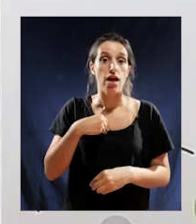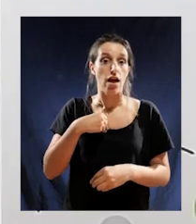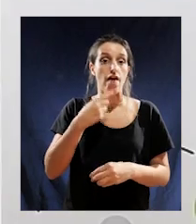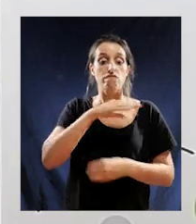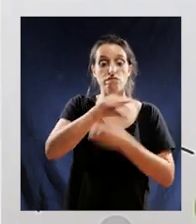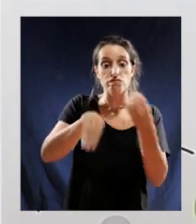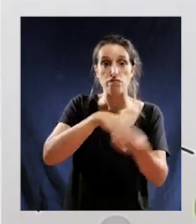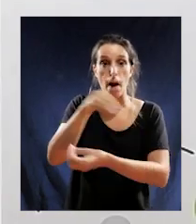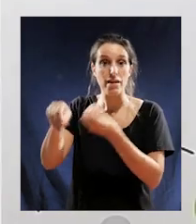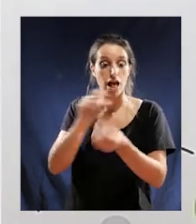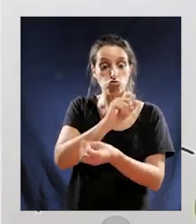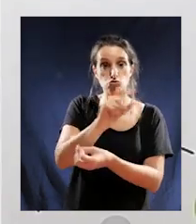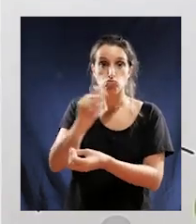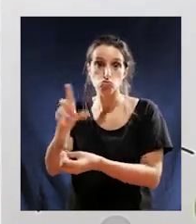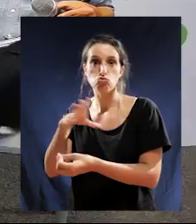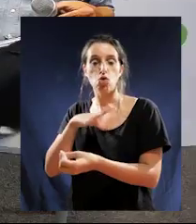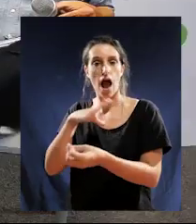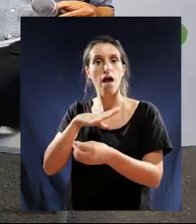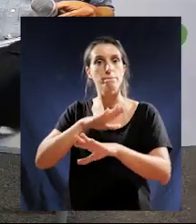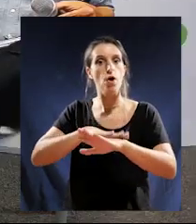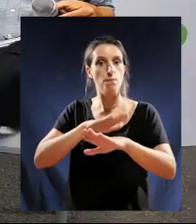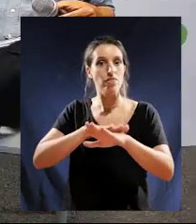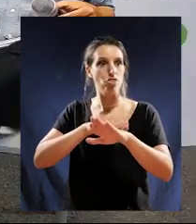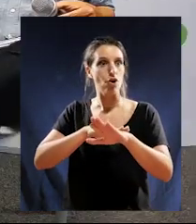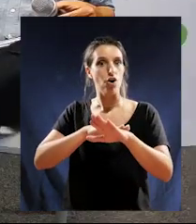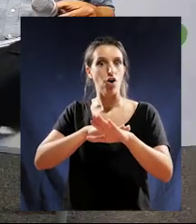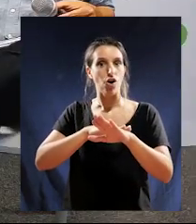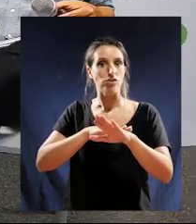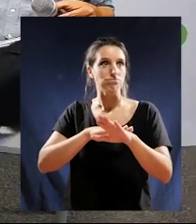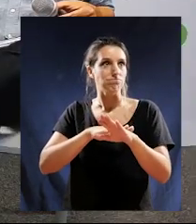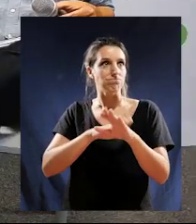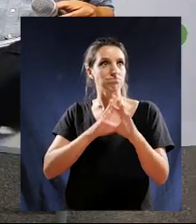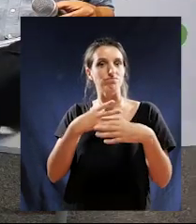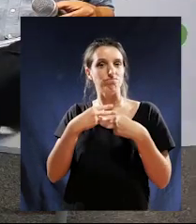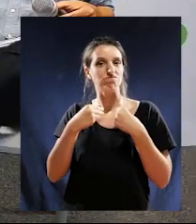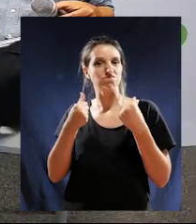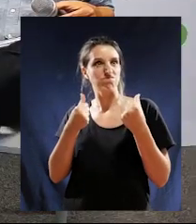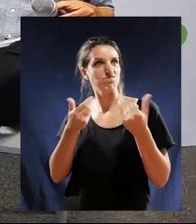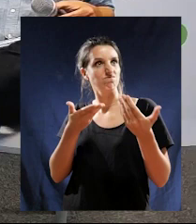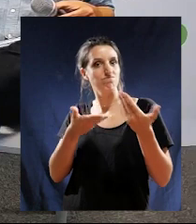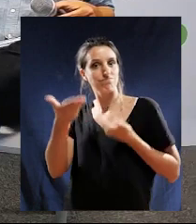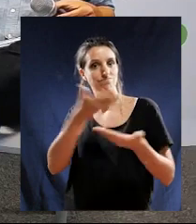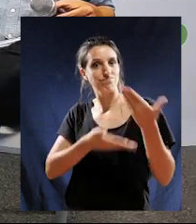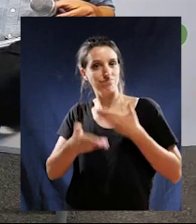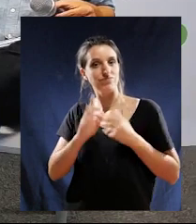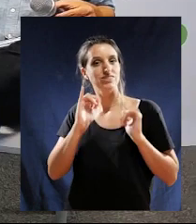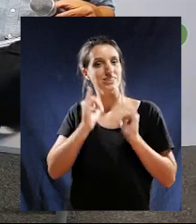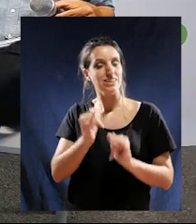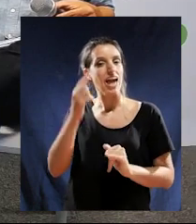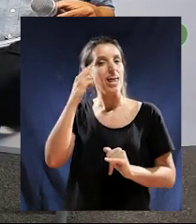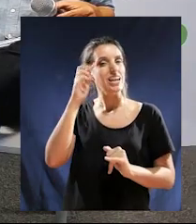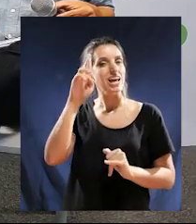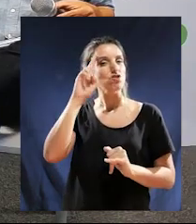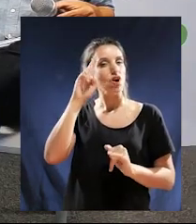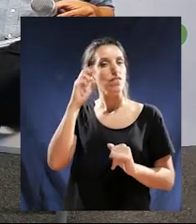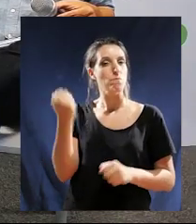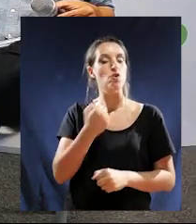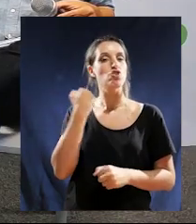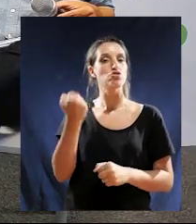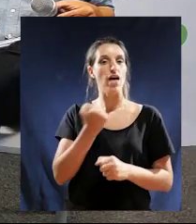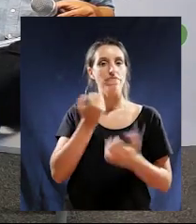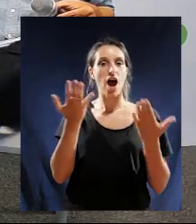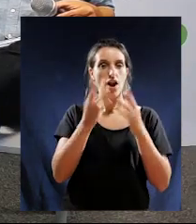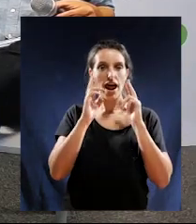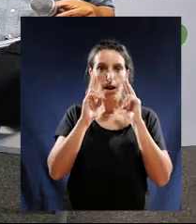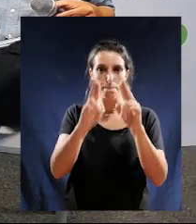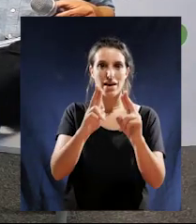en que cada familia vaya encontrando esas intermitencias pero sí recordar que va a ser